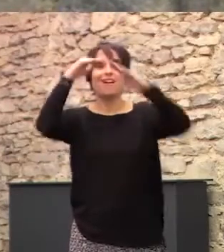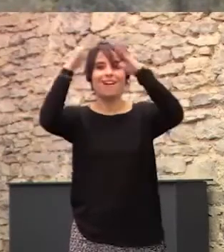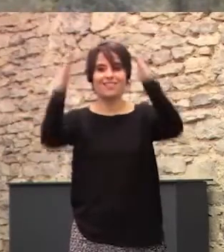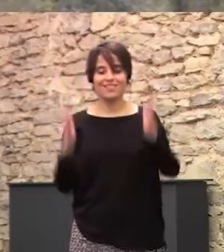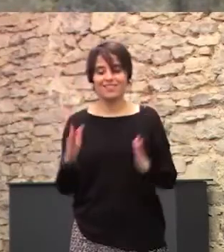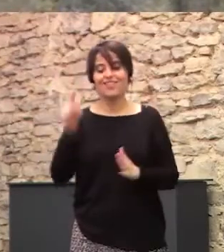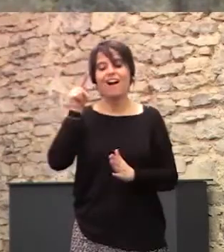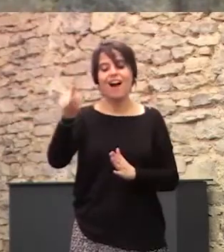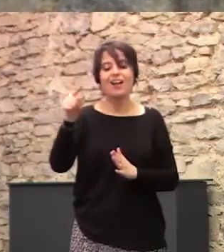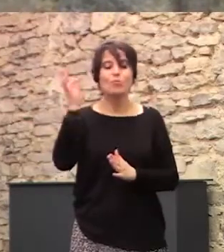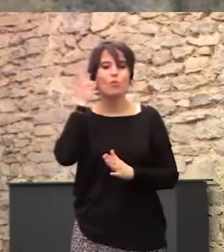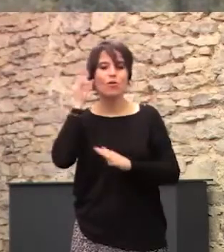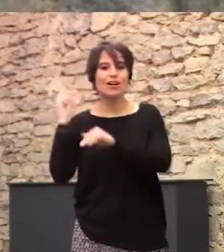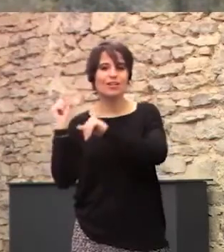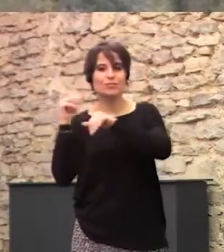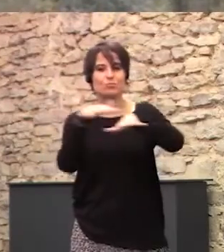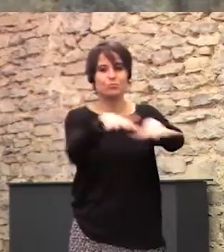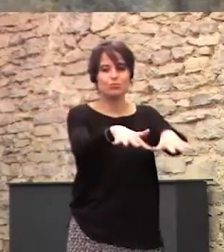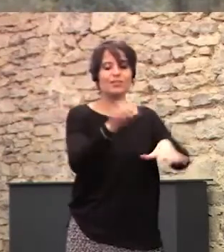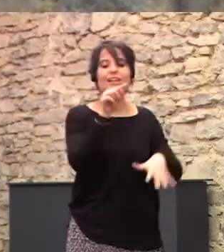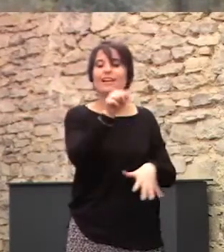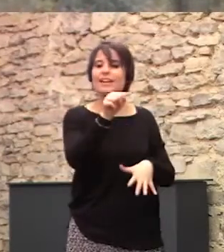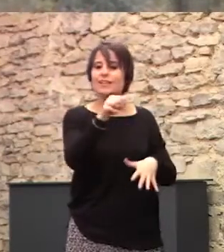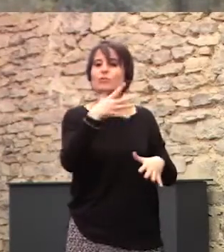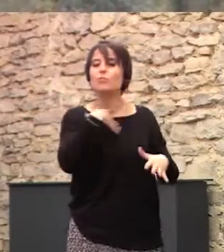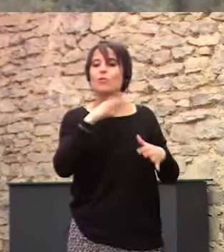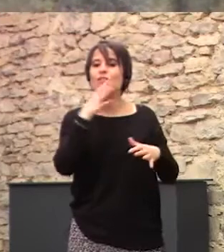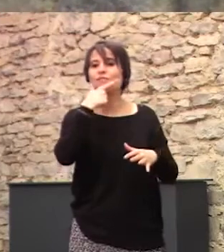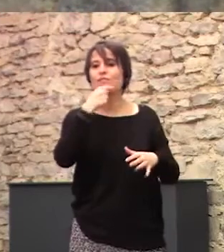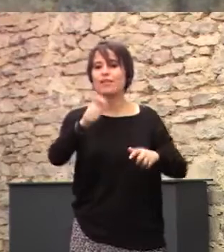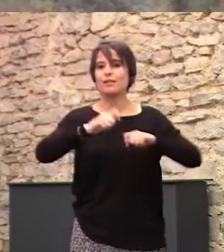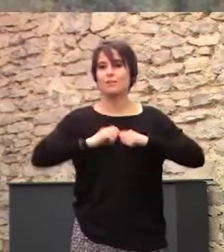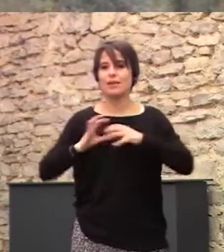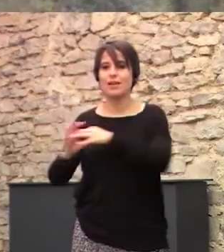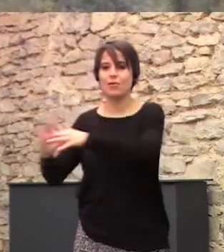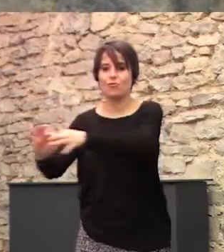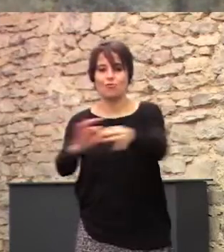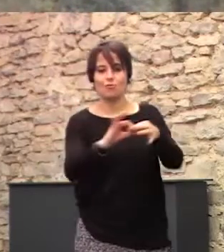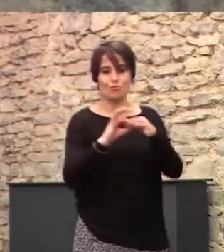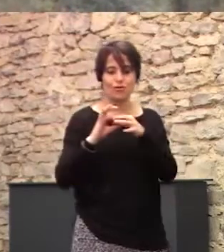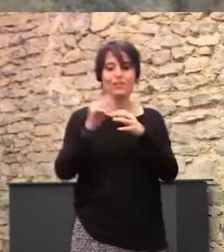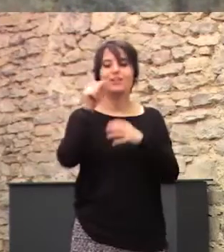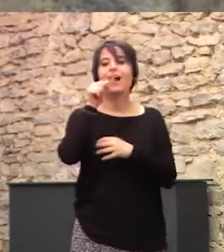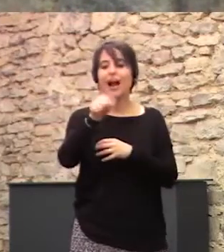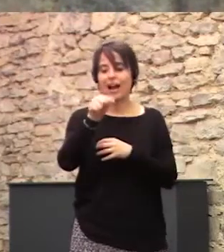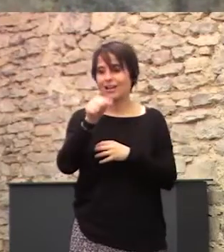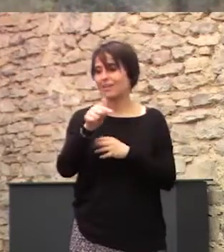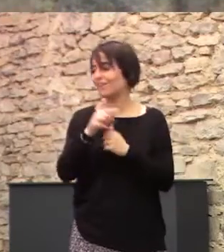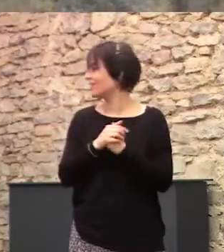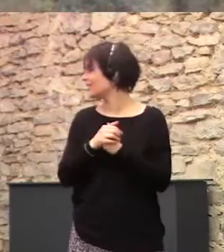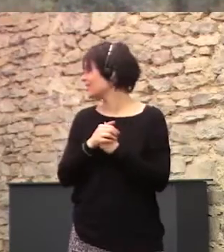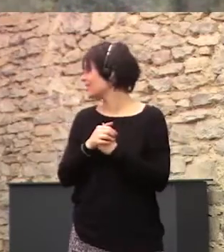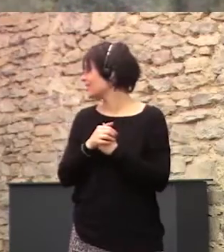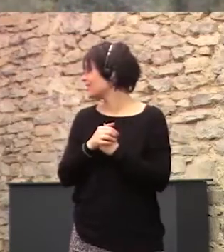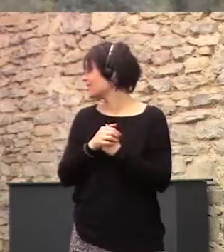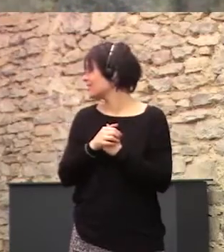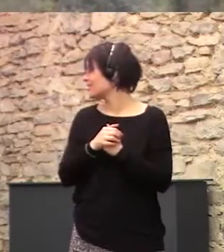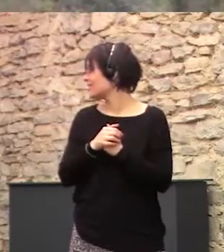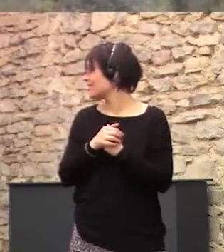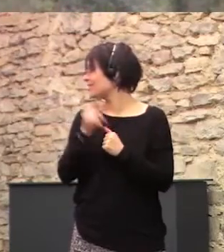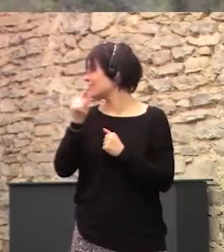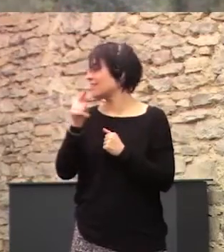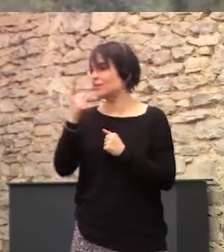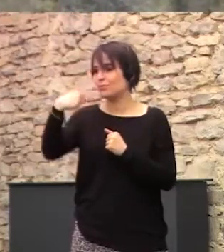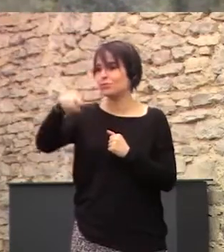pasan muchas mujeres y permite esa articulación, eso facilita mucho. Yo creo que aquí estáis con la casa y pronto